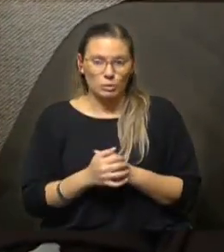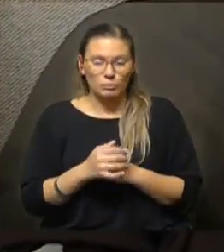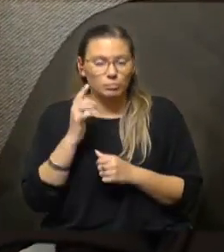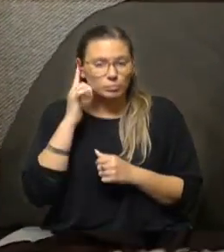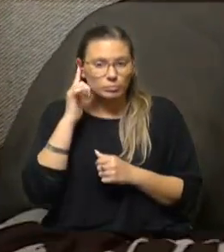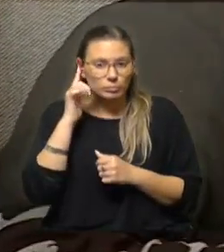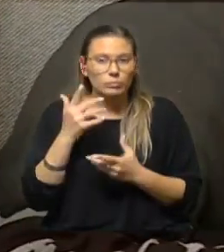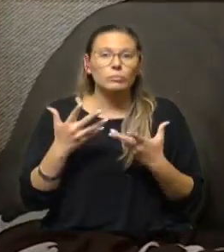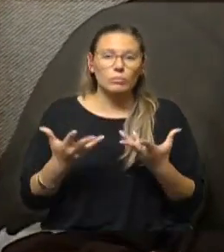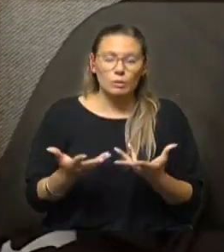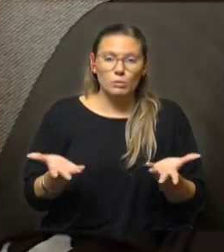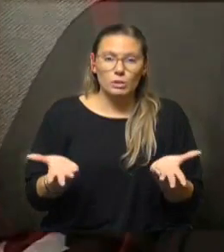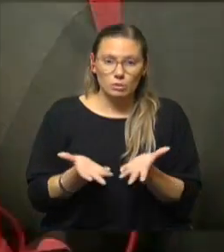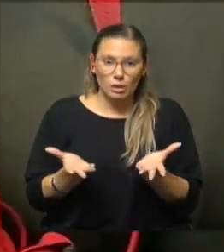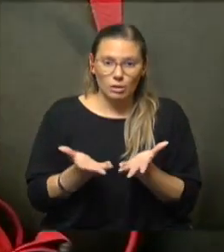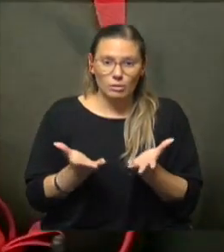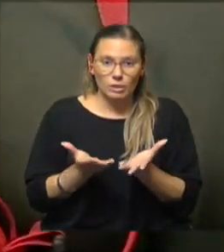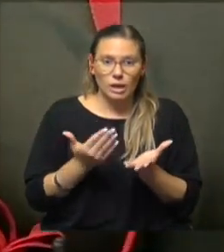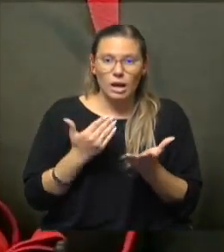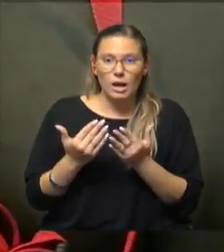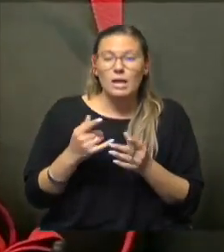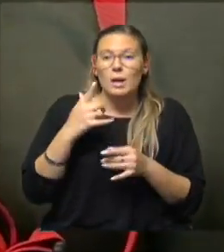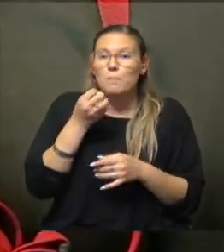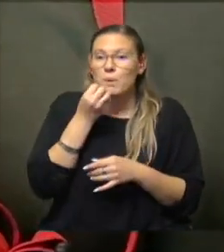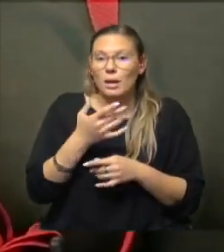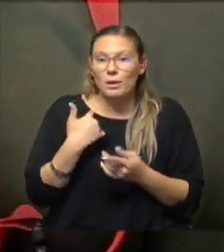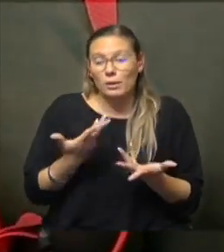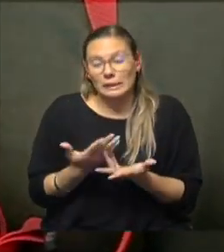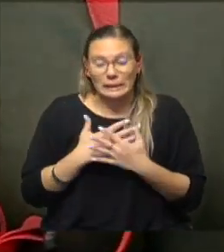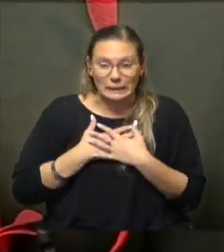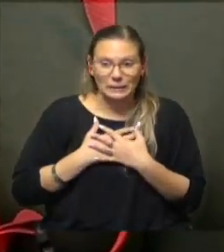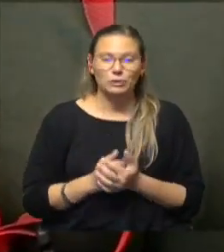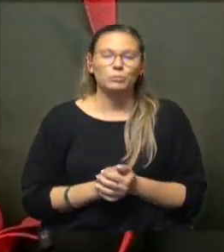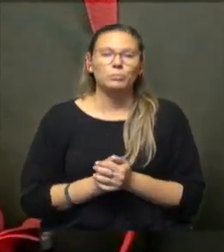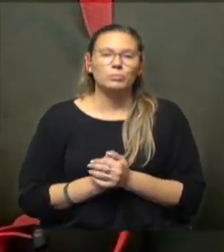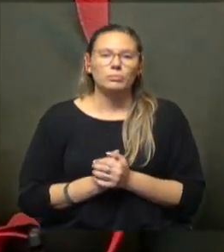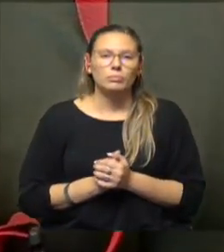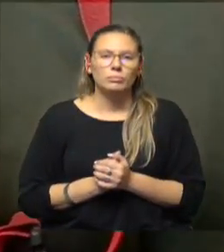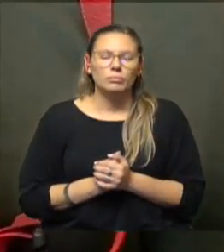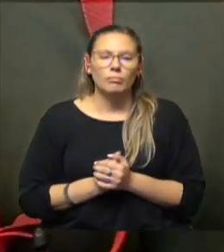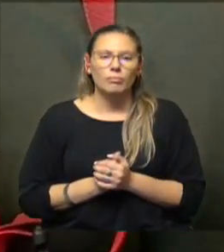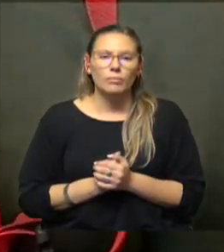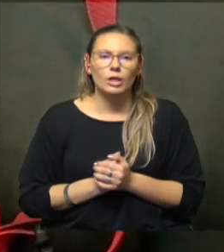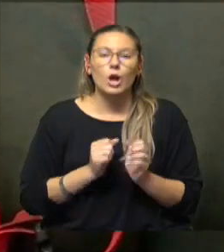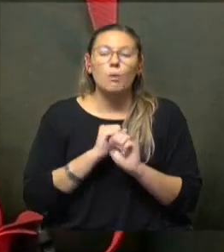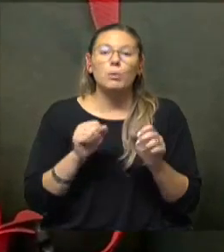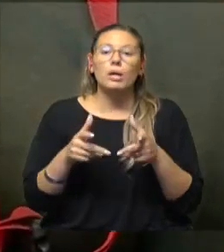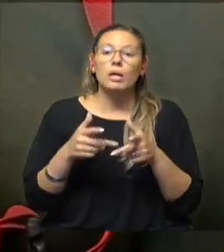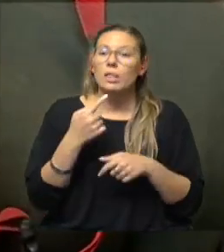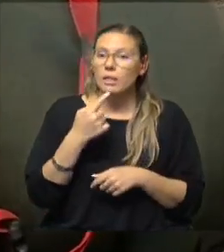E por isso ela sabe falar melhor sobre o tempo do que eu. O que nos pode